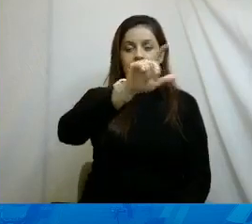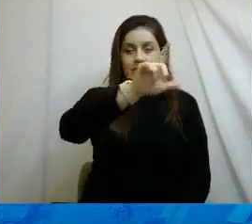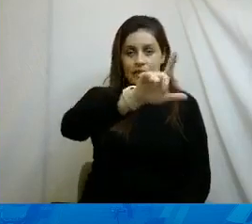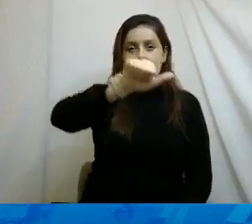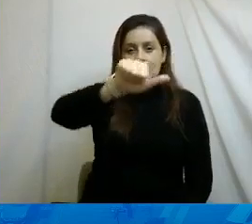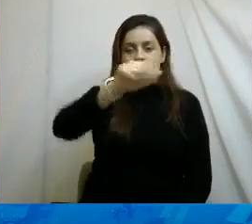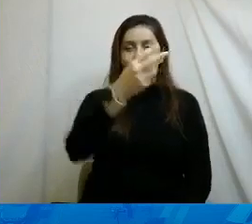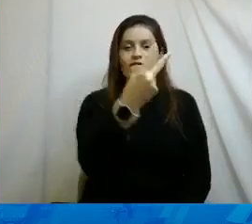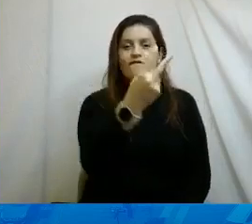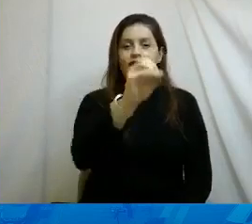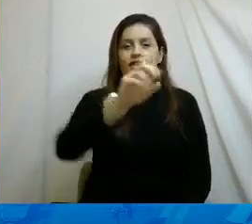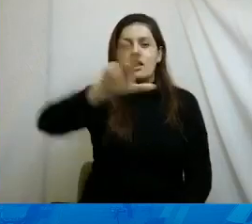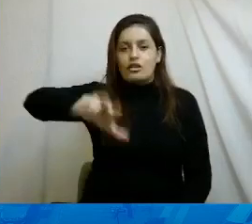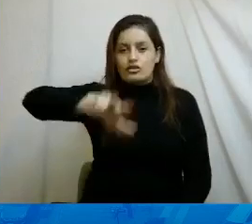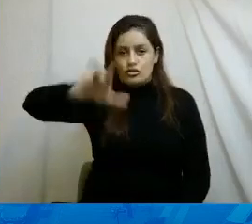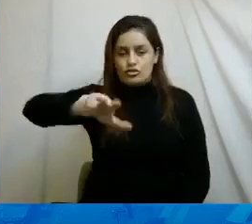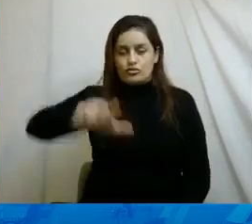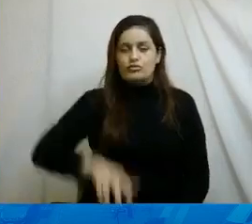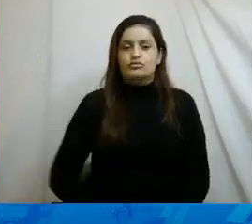800-76-2018.